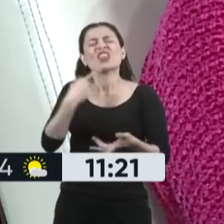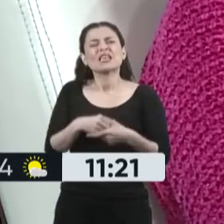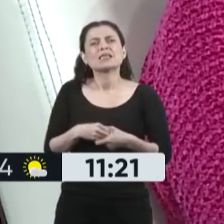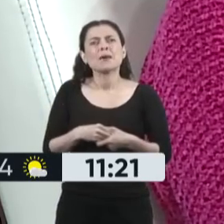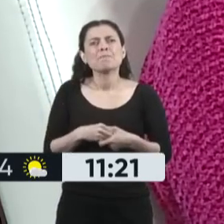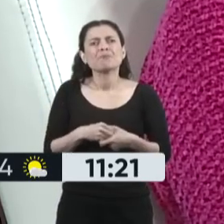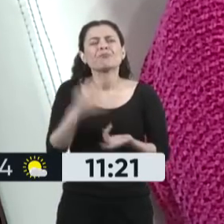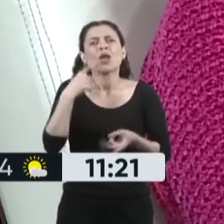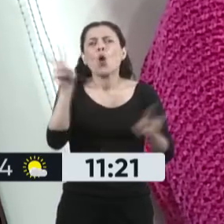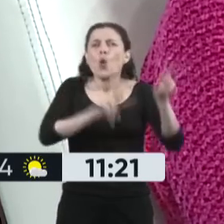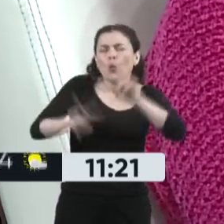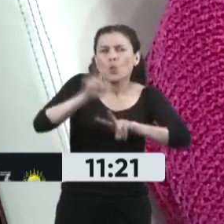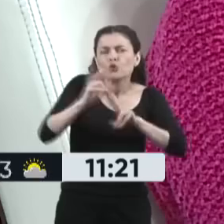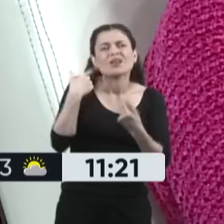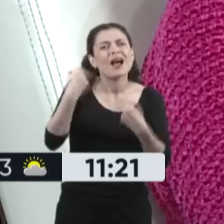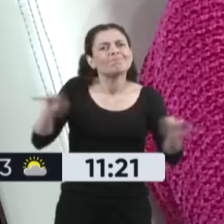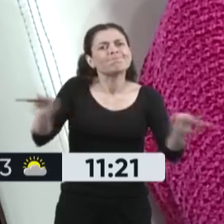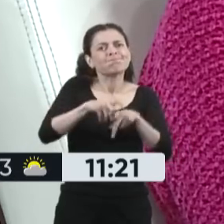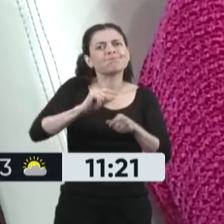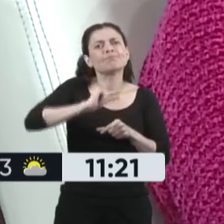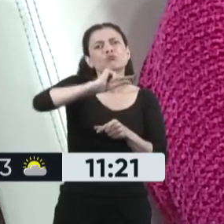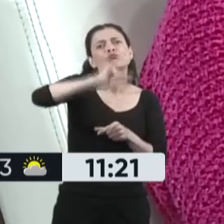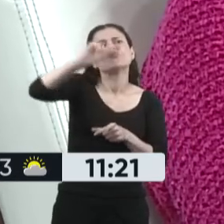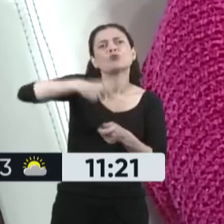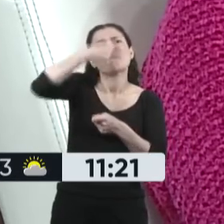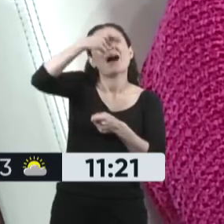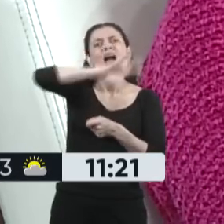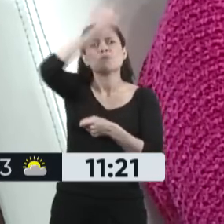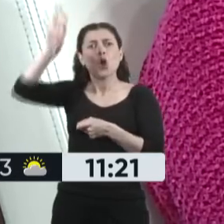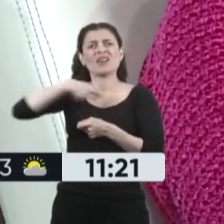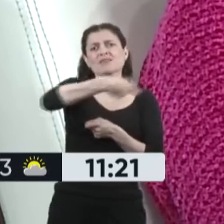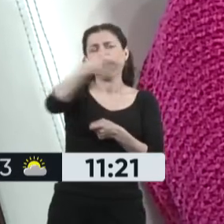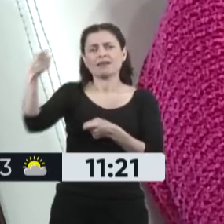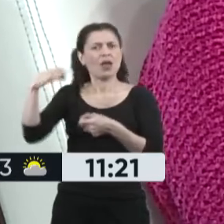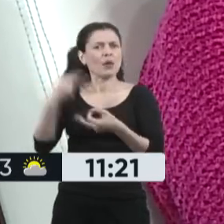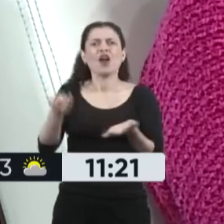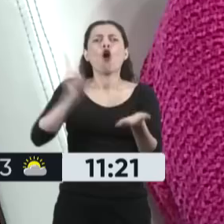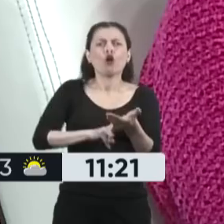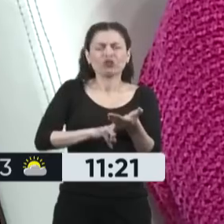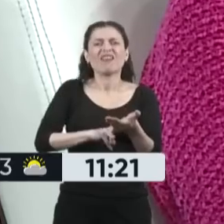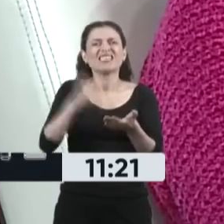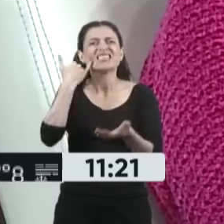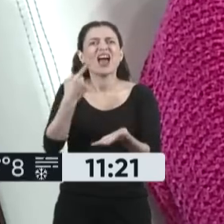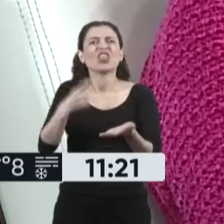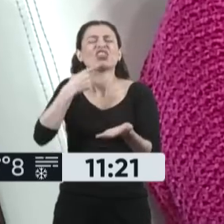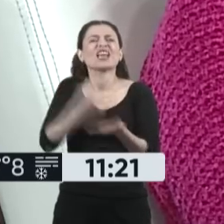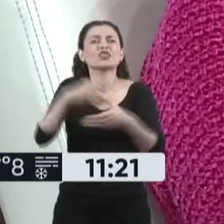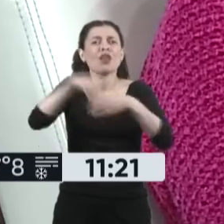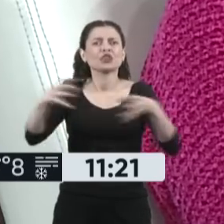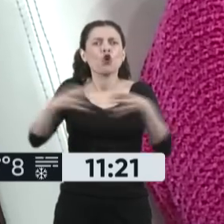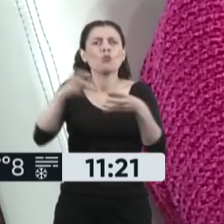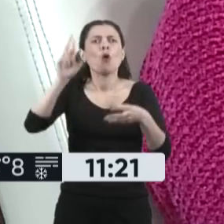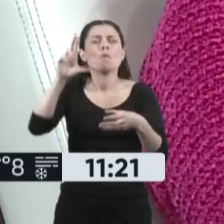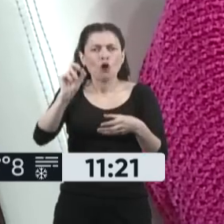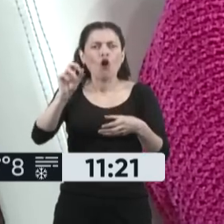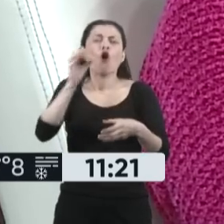que se pague la coparticipación. Es algo que se charló en una reunión del partido del PRO, o si la